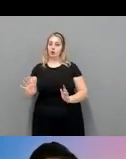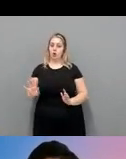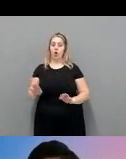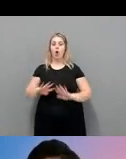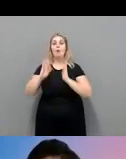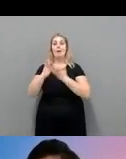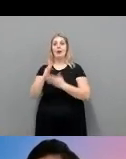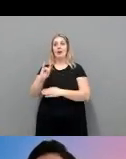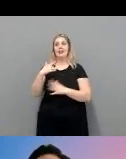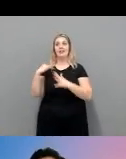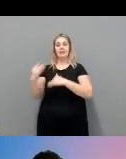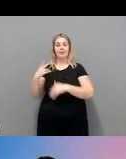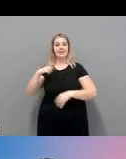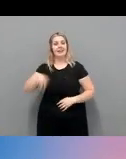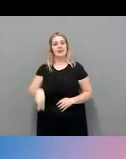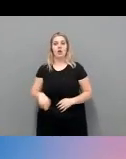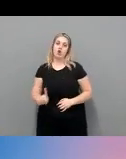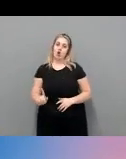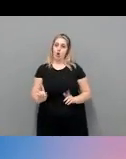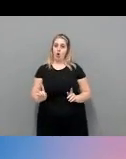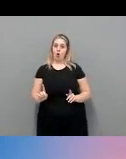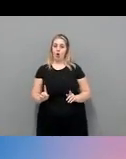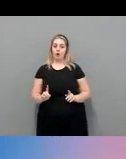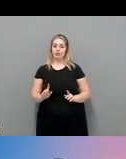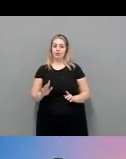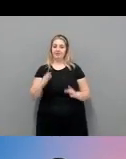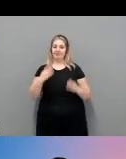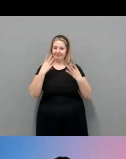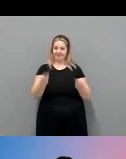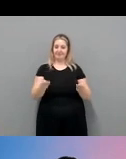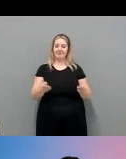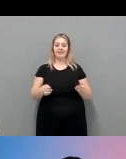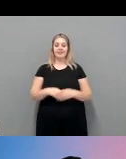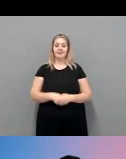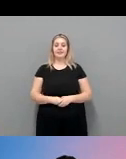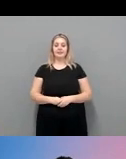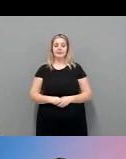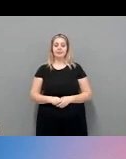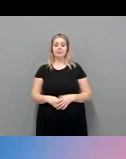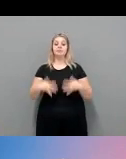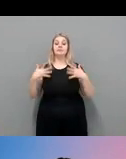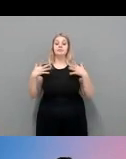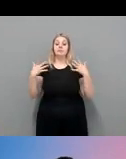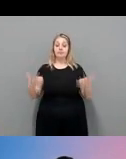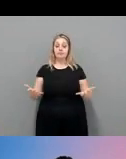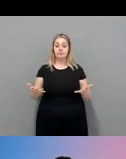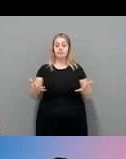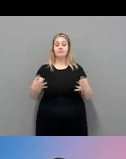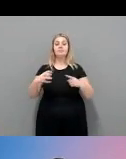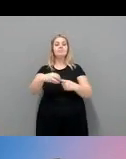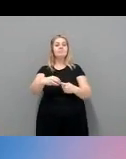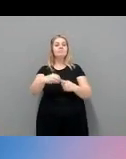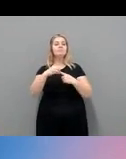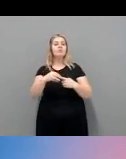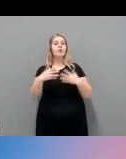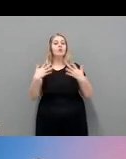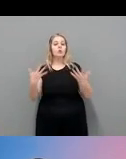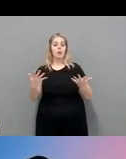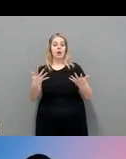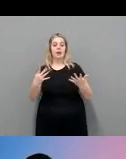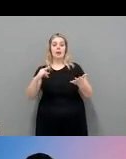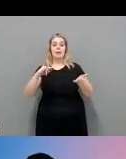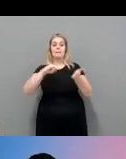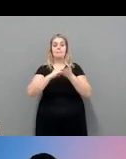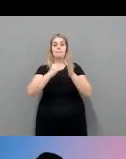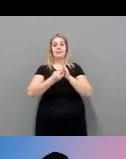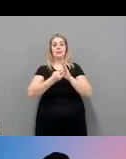convierte en futbolista. Es a lo que me quiero referir. Entonces, la clave reside en la